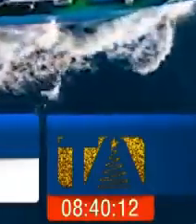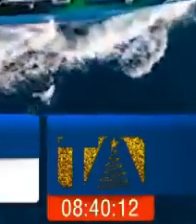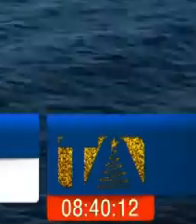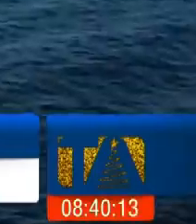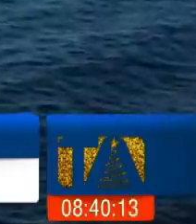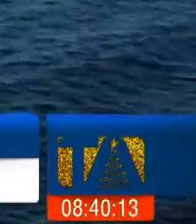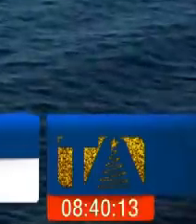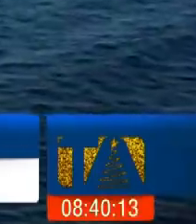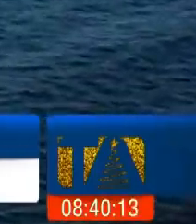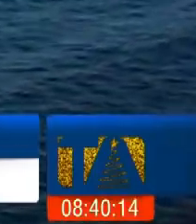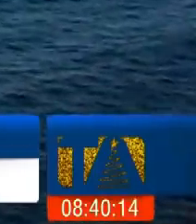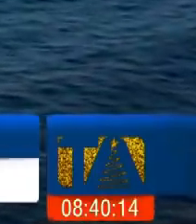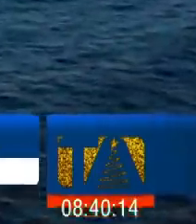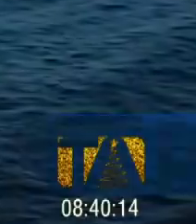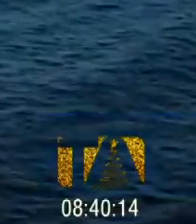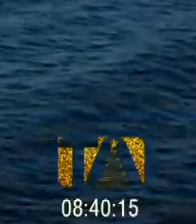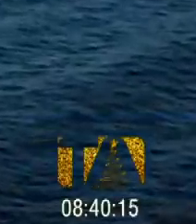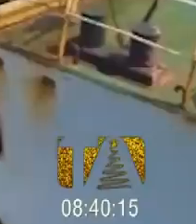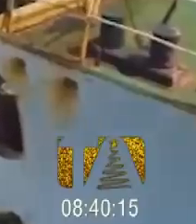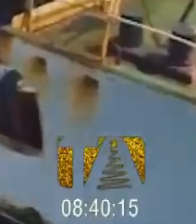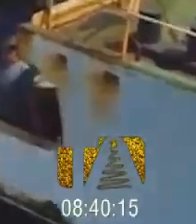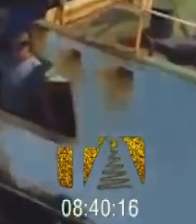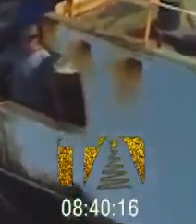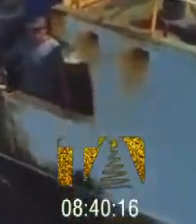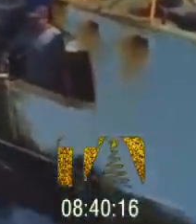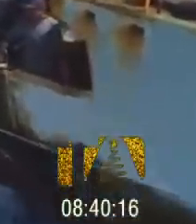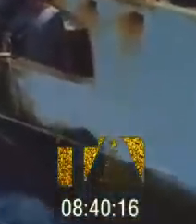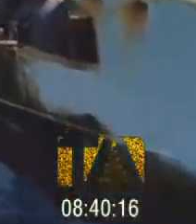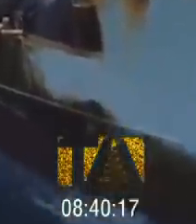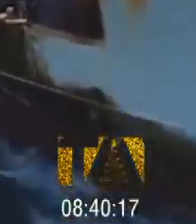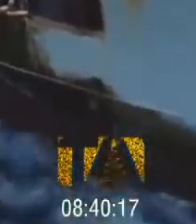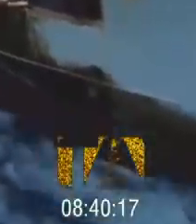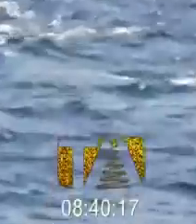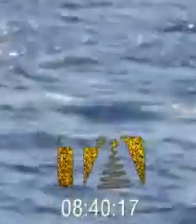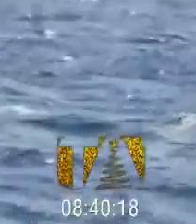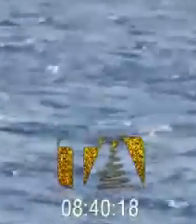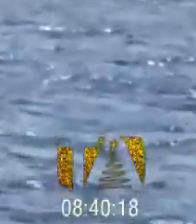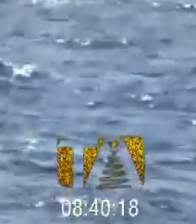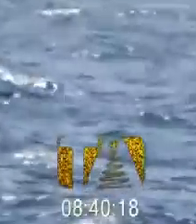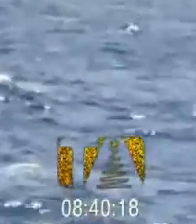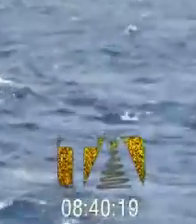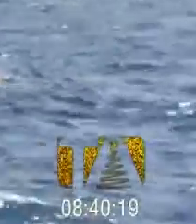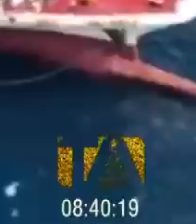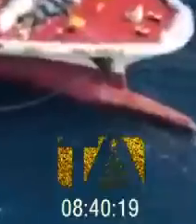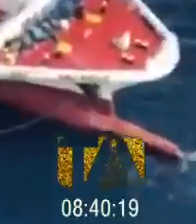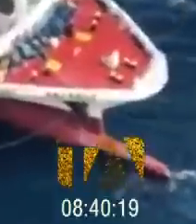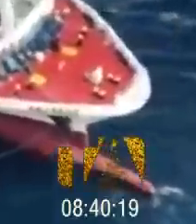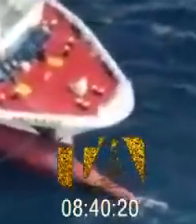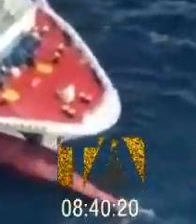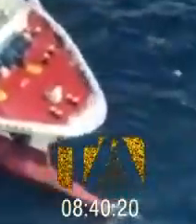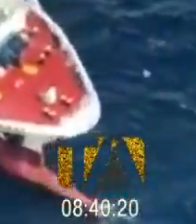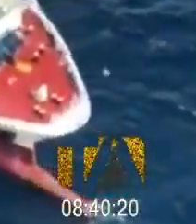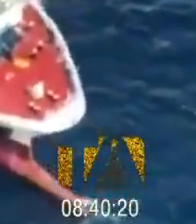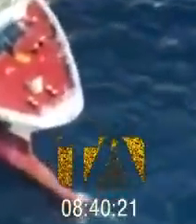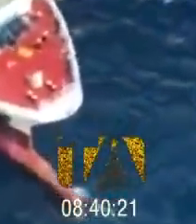ejemplo, tiburones. Aparte de los barcos que entran a la zona económica exclusiva, también hay flotas de barcos de pesca que se quedan a